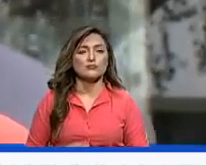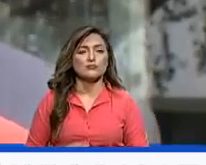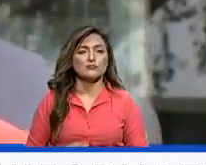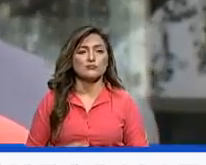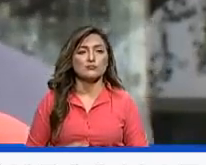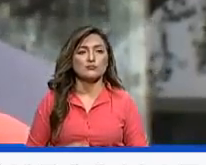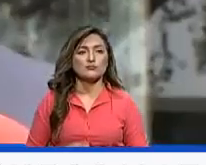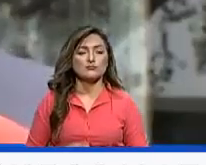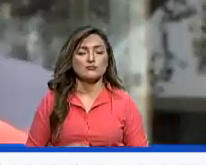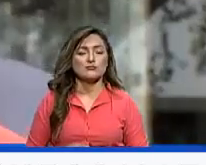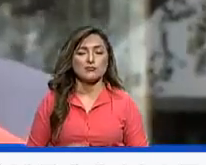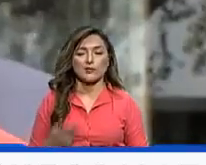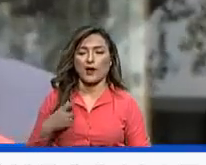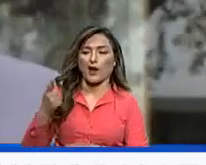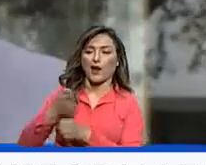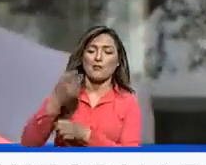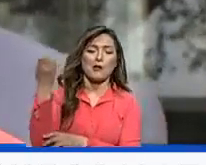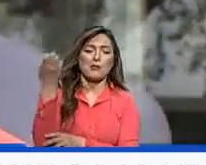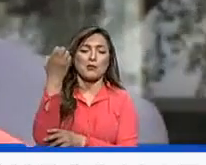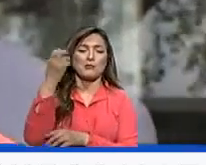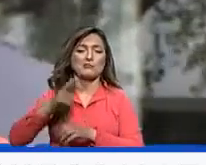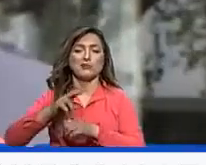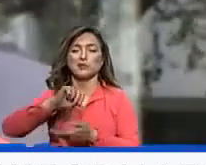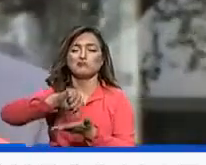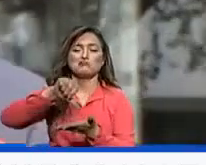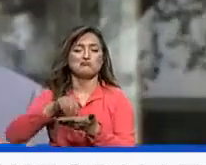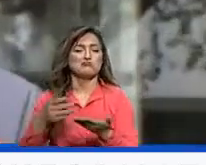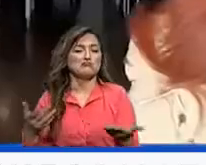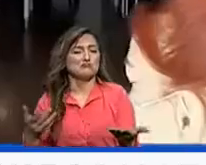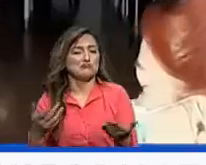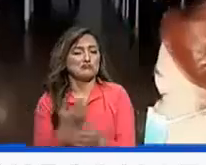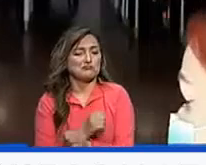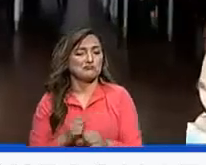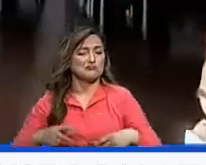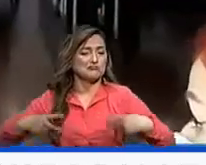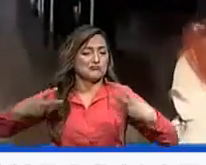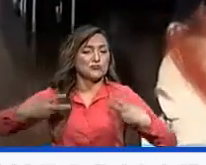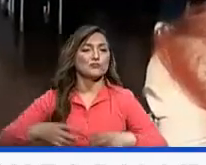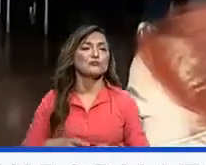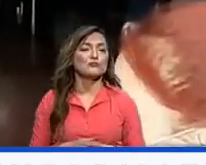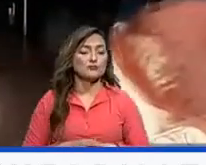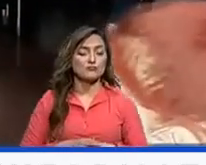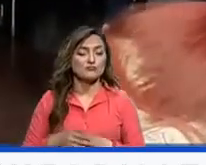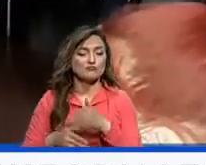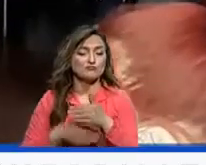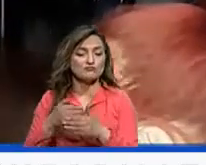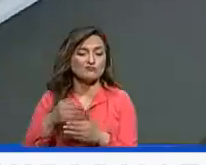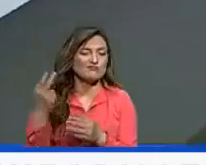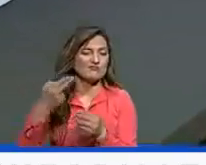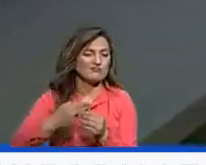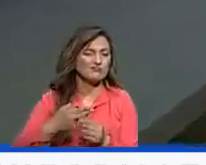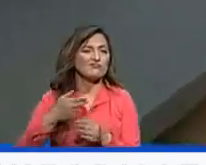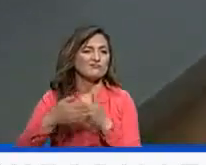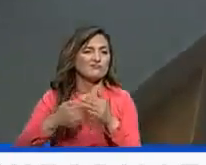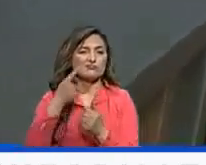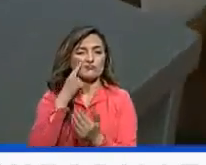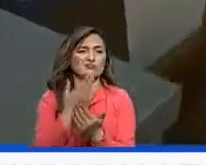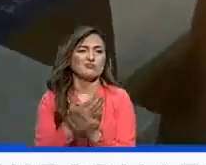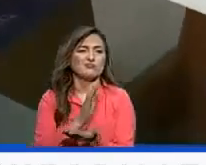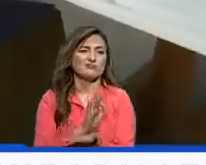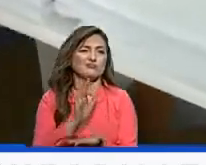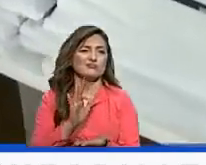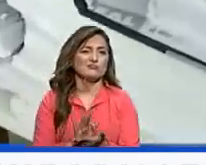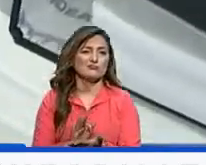haber decretado una emergencia en la ciudad, se salvó vidas. Por la gran cantidad de procesados y la extensa prueba